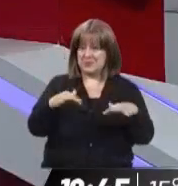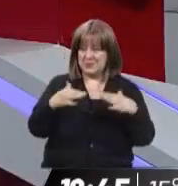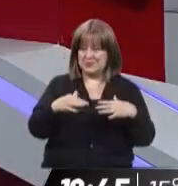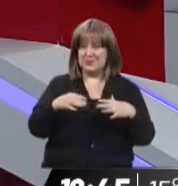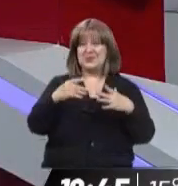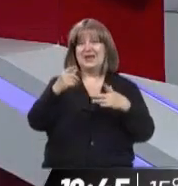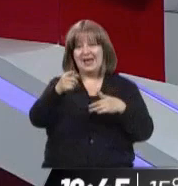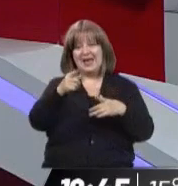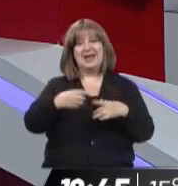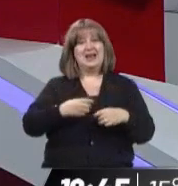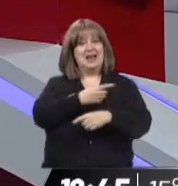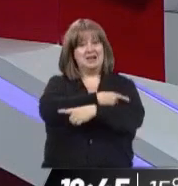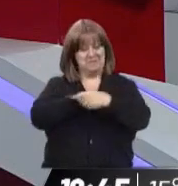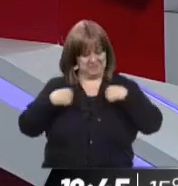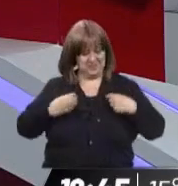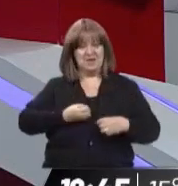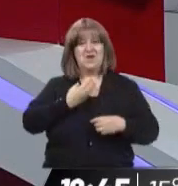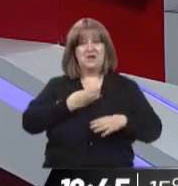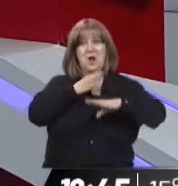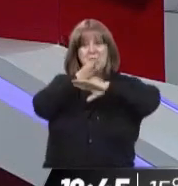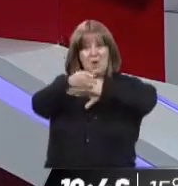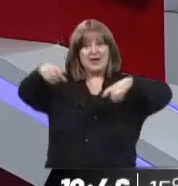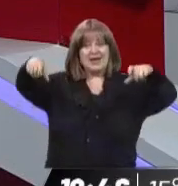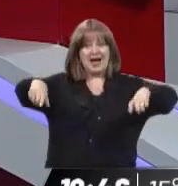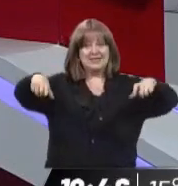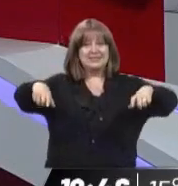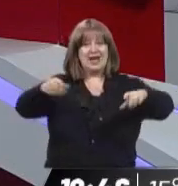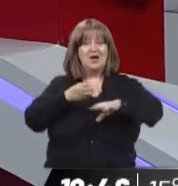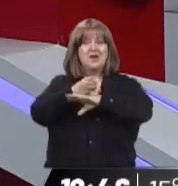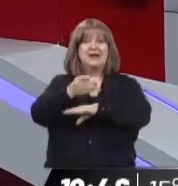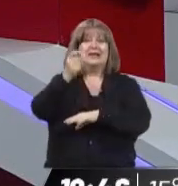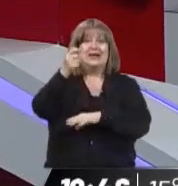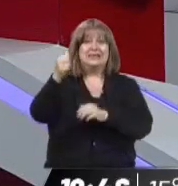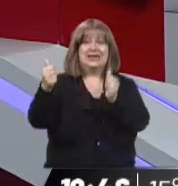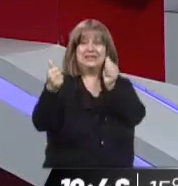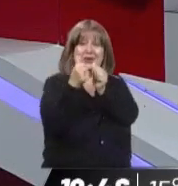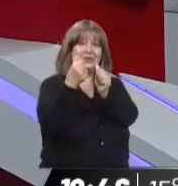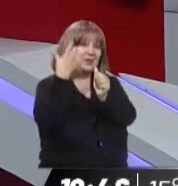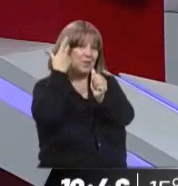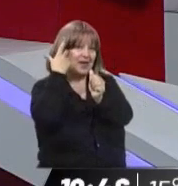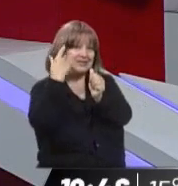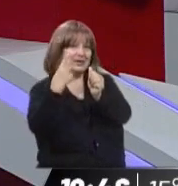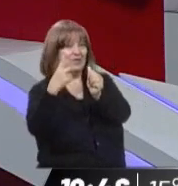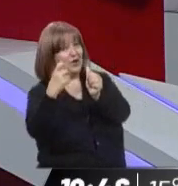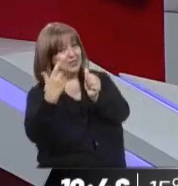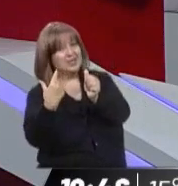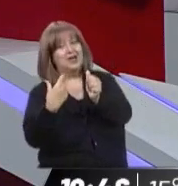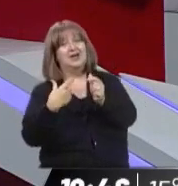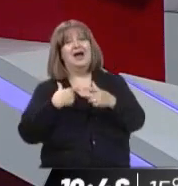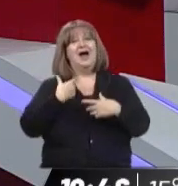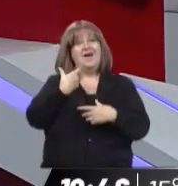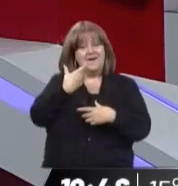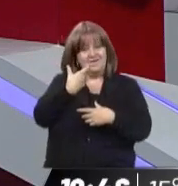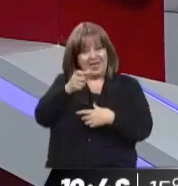el joven que con la camiseta del Globo de Las Heras, claro, se metió a la cancha y casi se saca una foto con Messi, tiene algo un poquito mejor, un video corriendo.